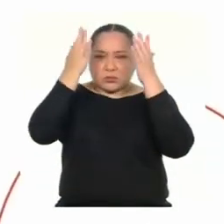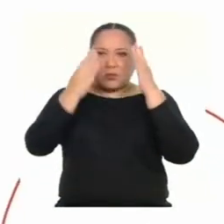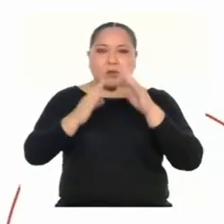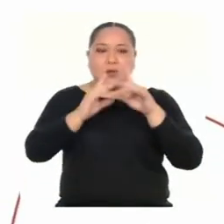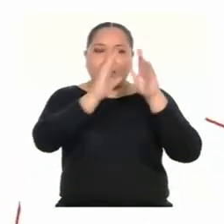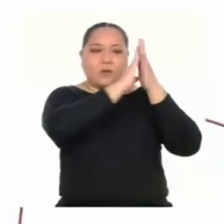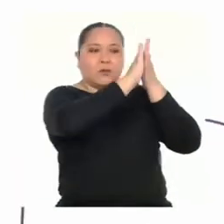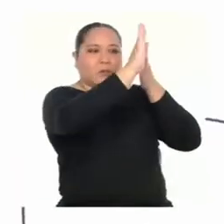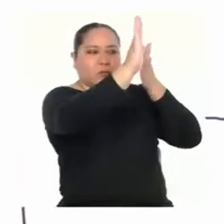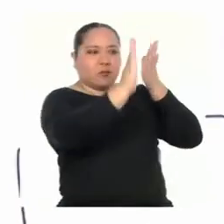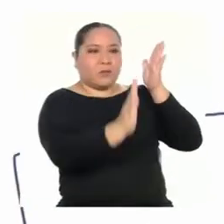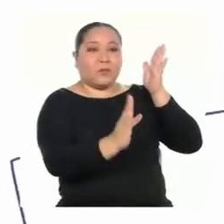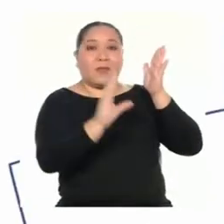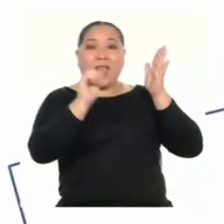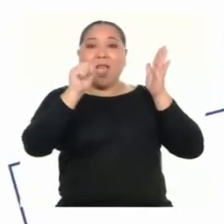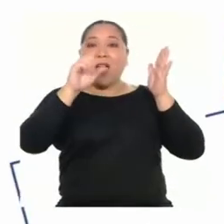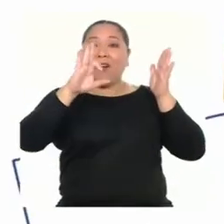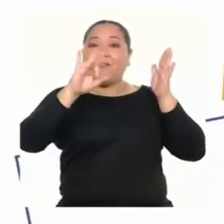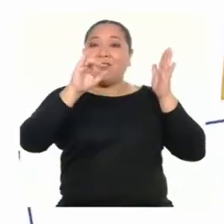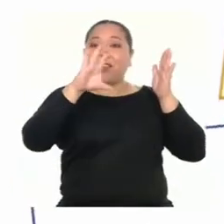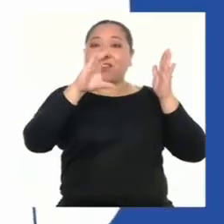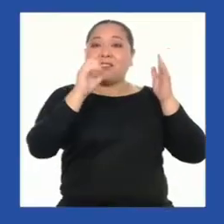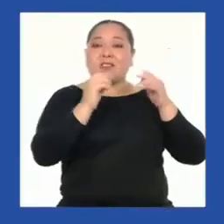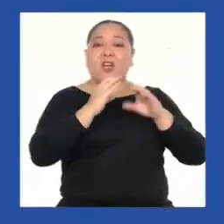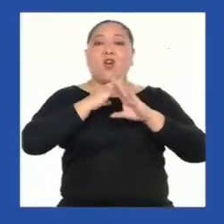de la violencia.